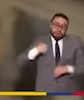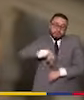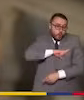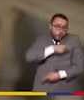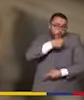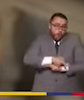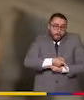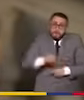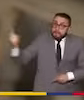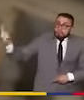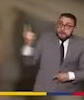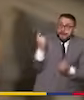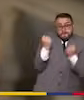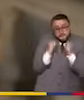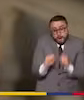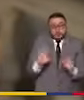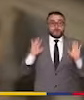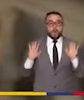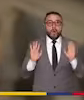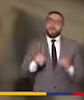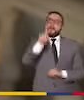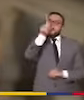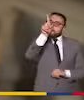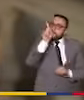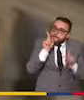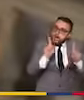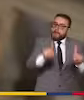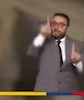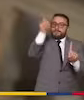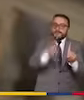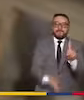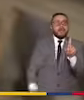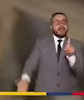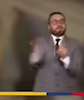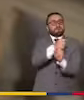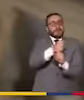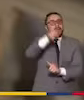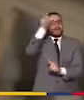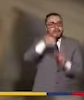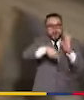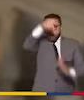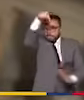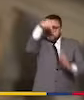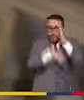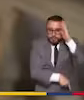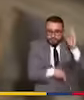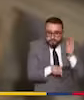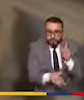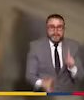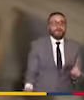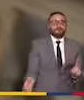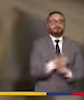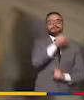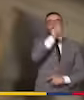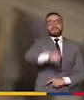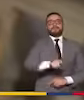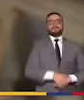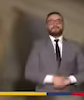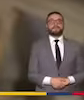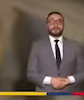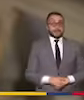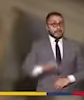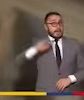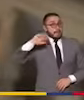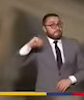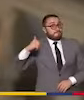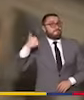realice, pero la verdad tiene que aparecer y tenemos que llegar al fondo de ella. Más adelante